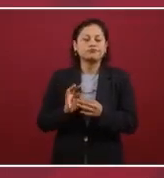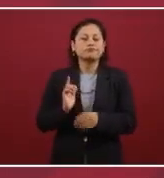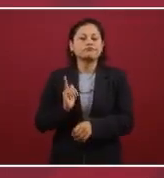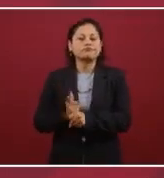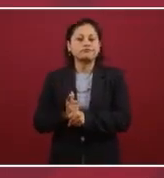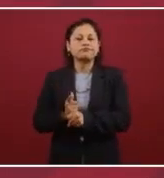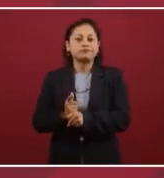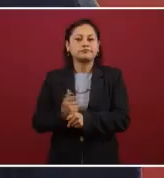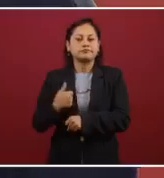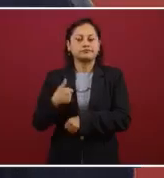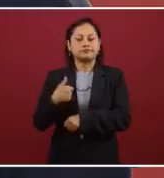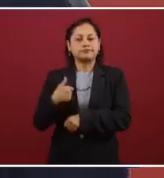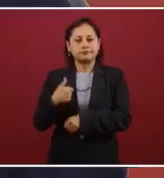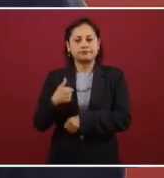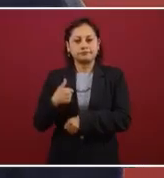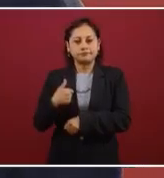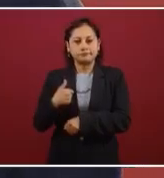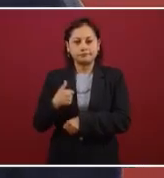lo escuché y